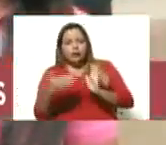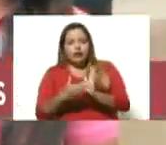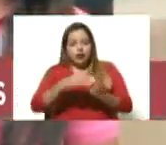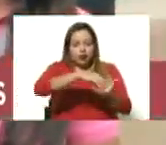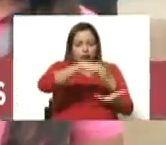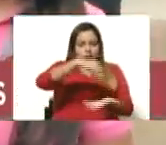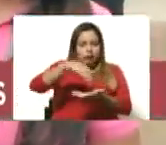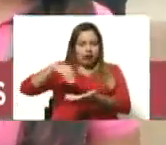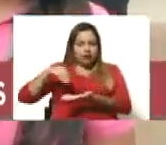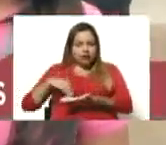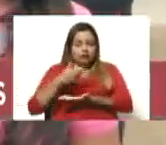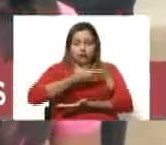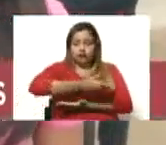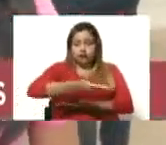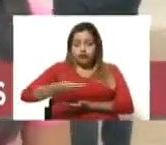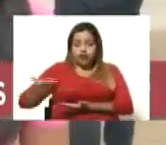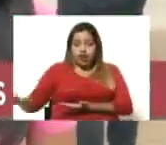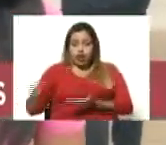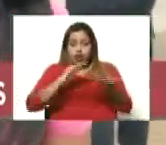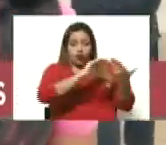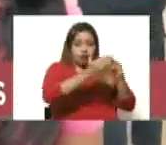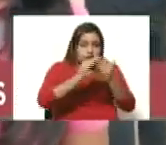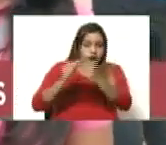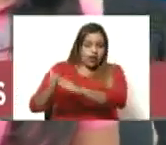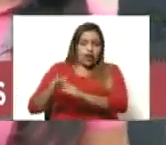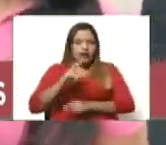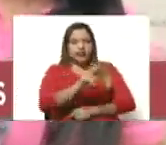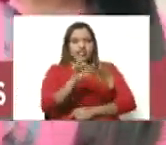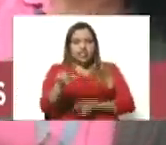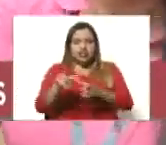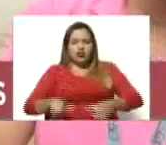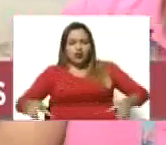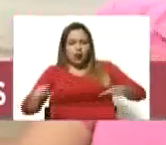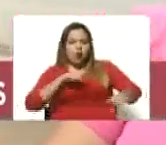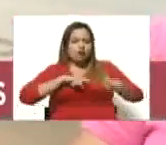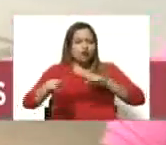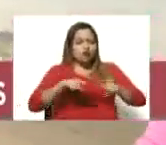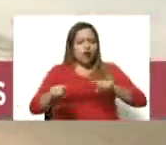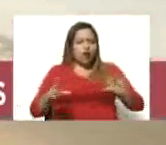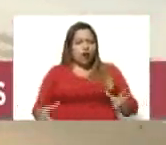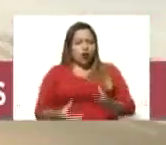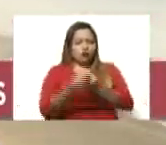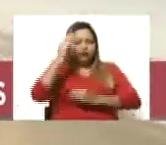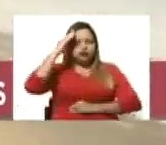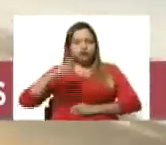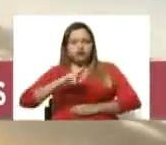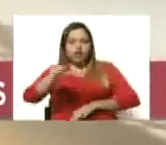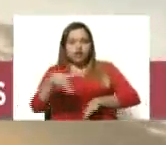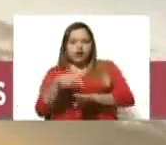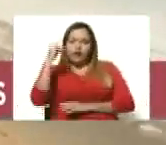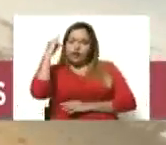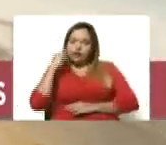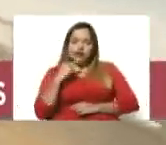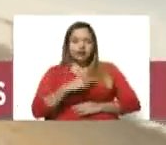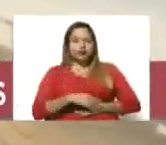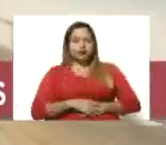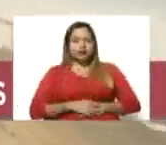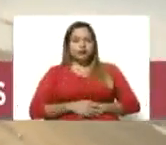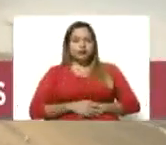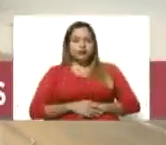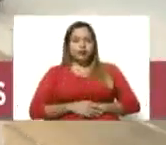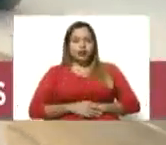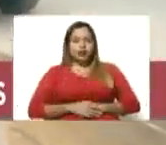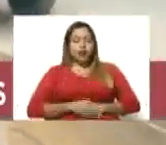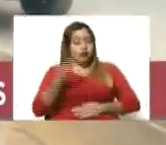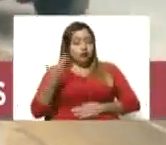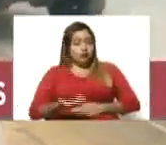que hemos distribuido a las diferentes comunidades, los 23 sectores, coordinados con la Fuerza Armada Nacional Bolivariana, y es muy importante